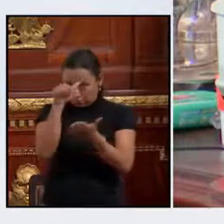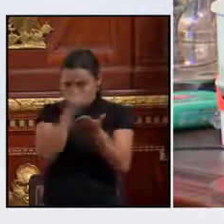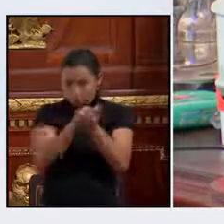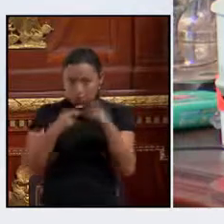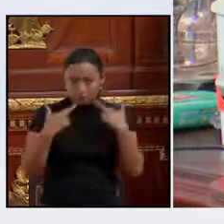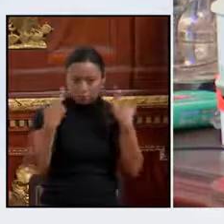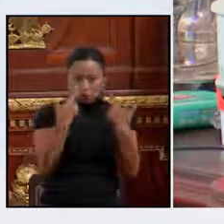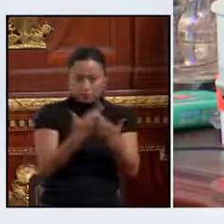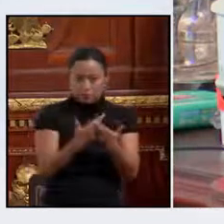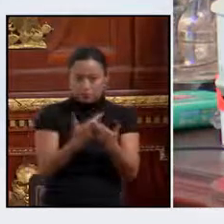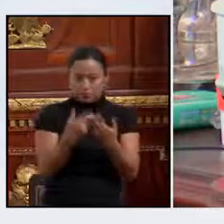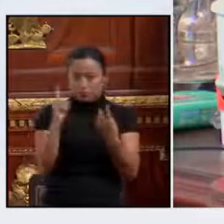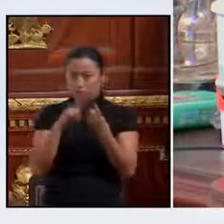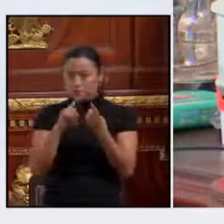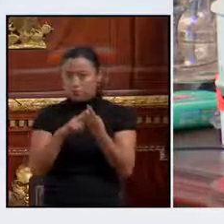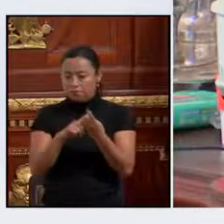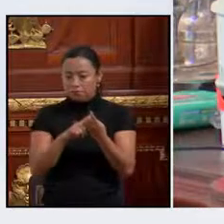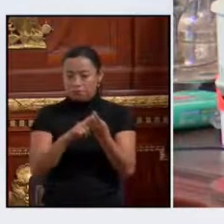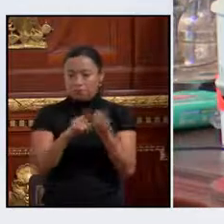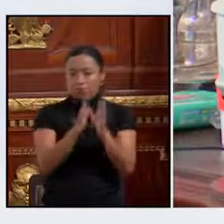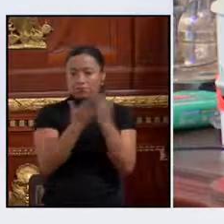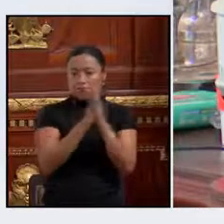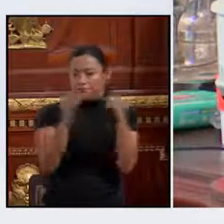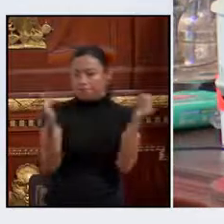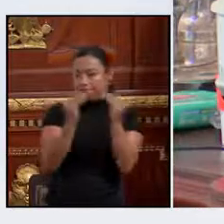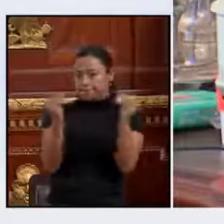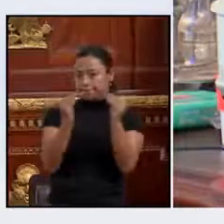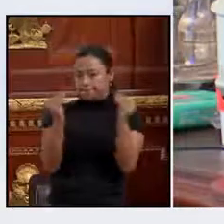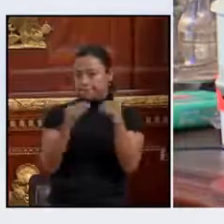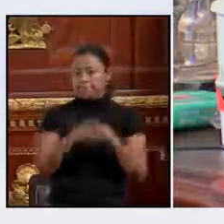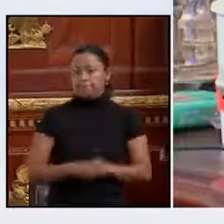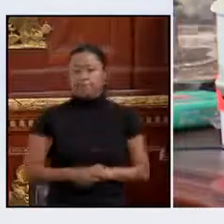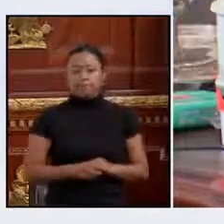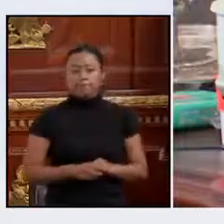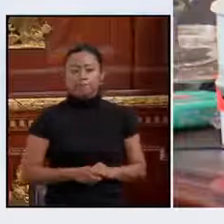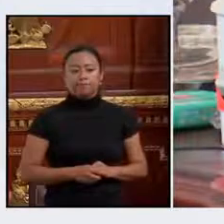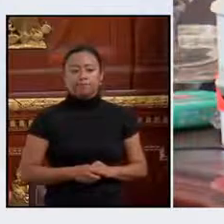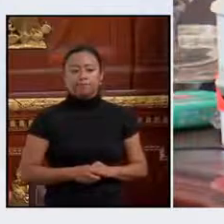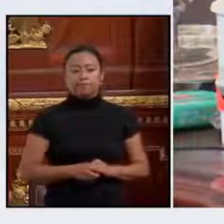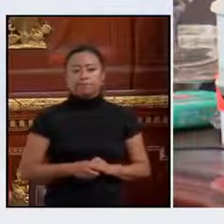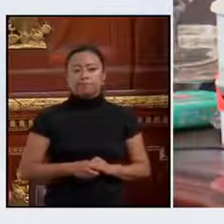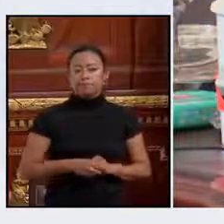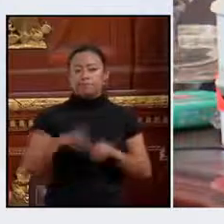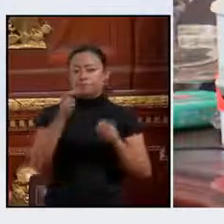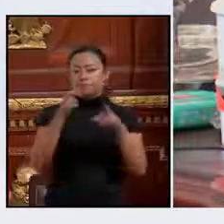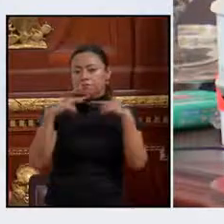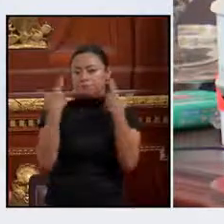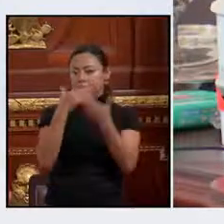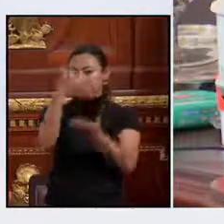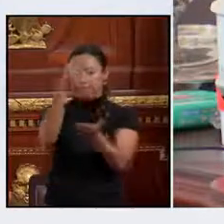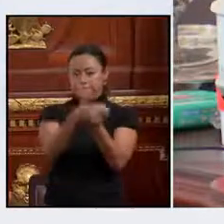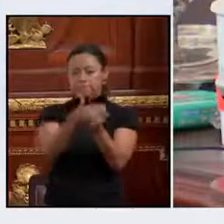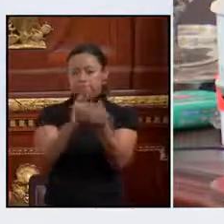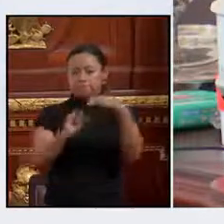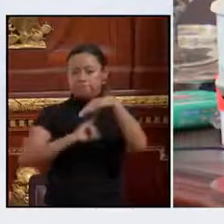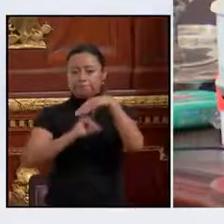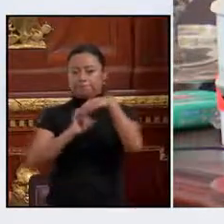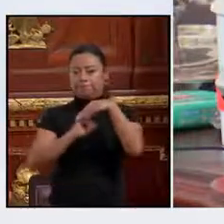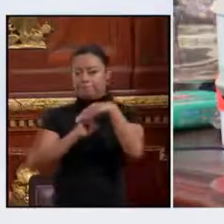sesión en el diario de los debates. Se cierra la sesión.